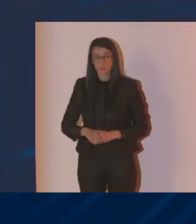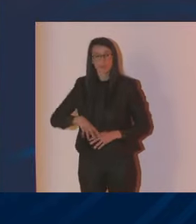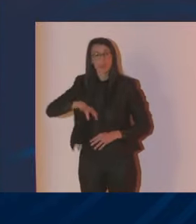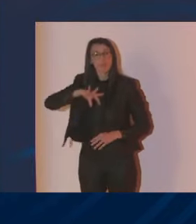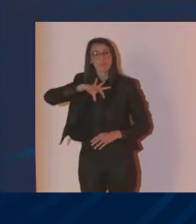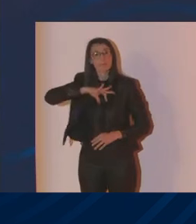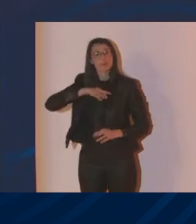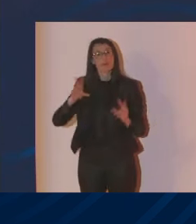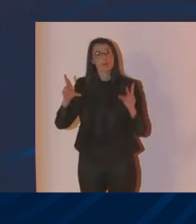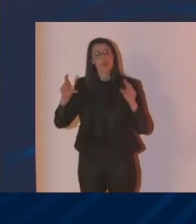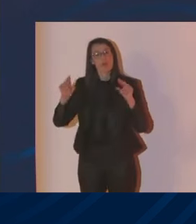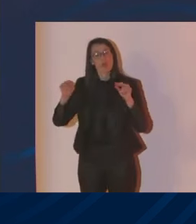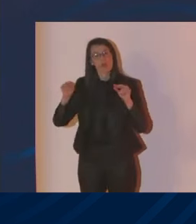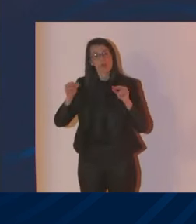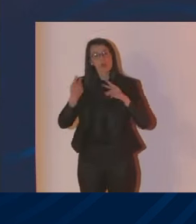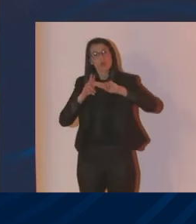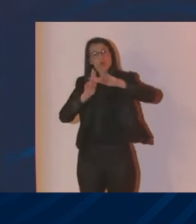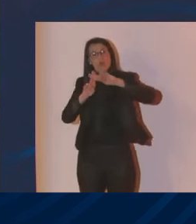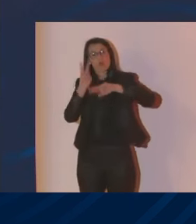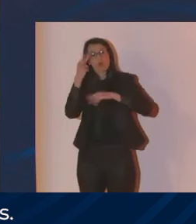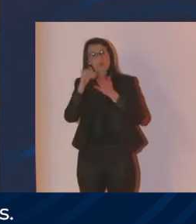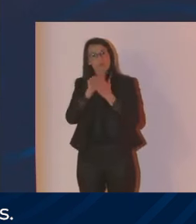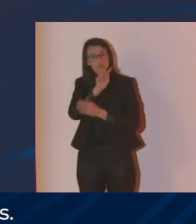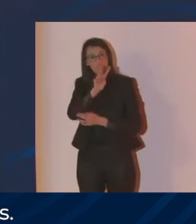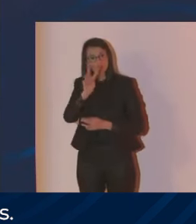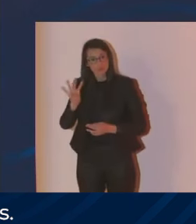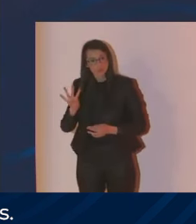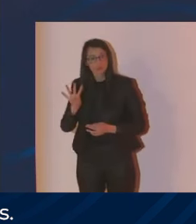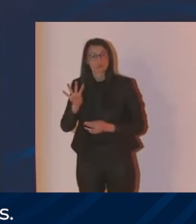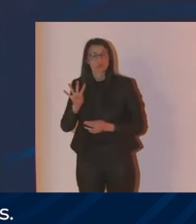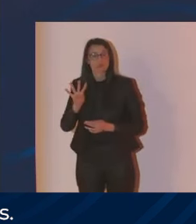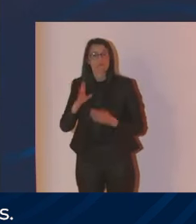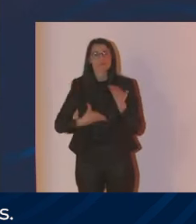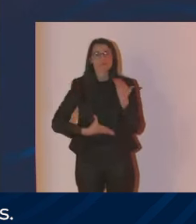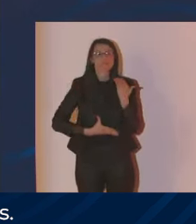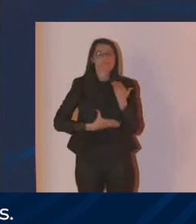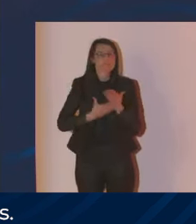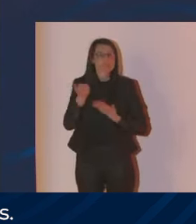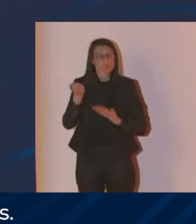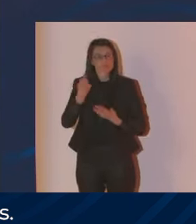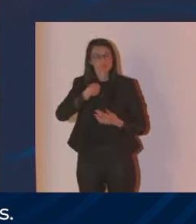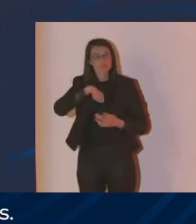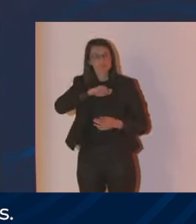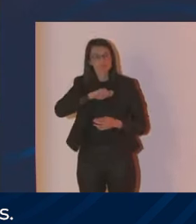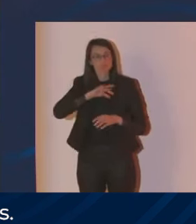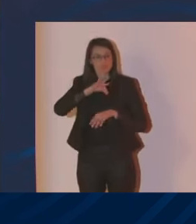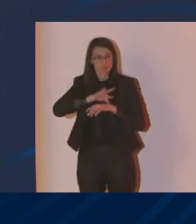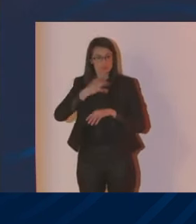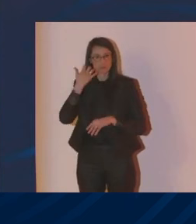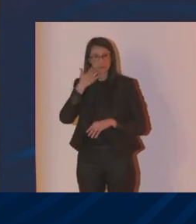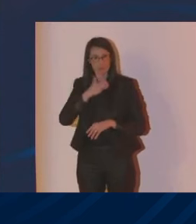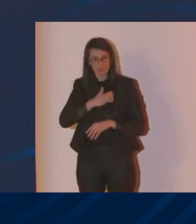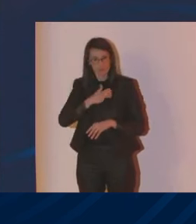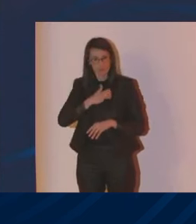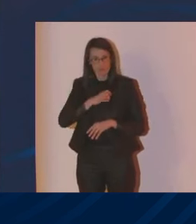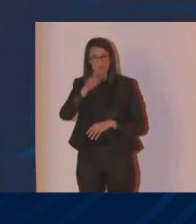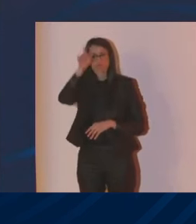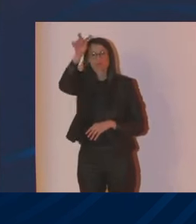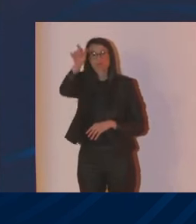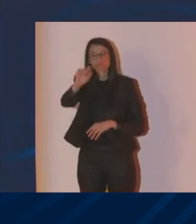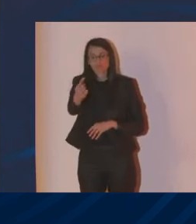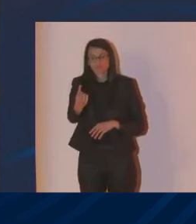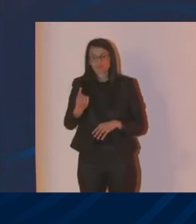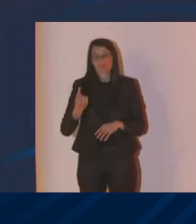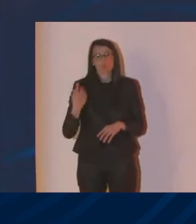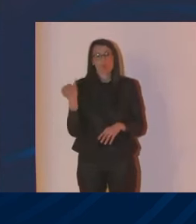Medalla de Oro Cruz Roja 2024 a la Federación Española de Enfermedades Raras. Recoge la medalla